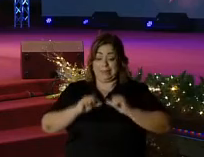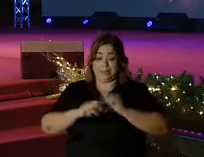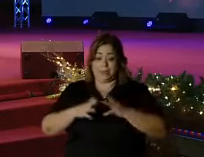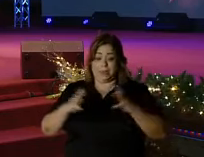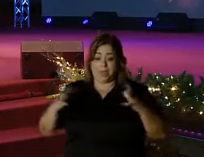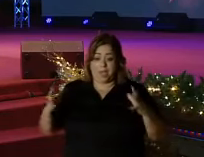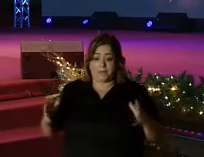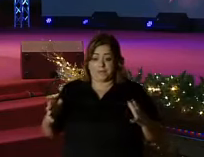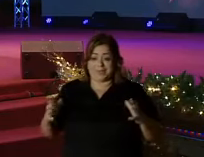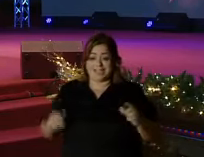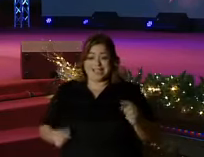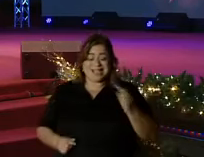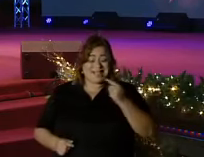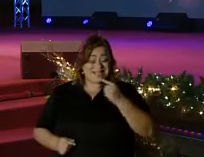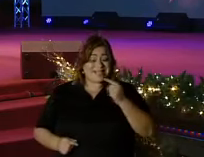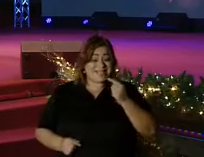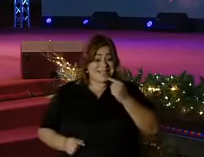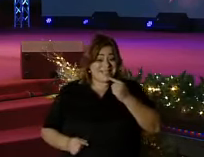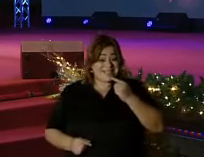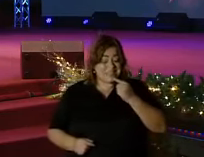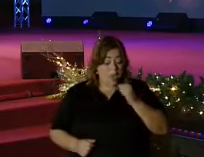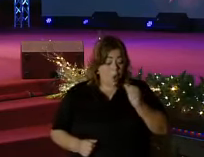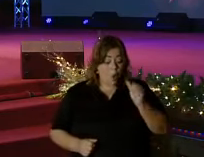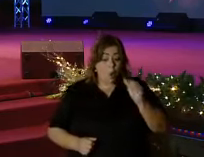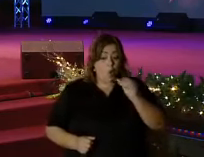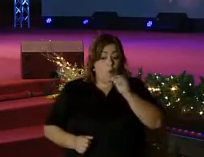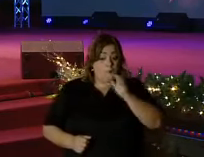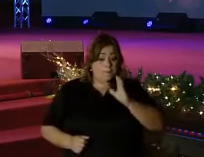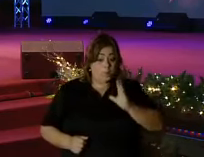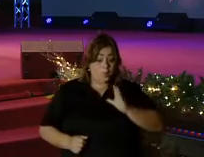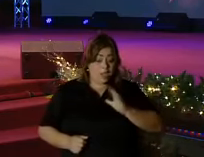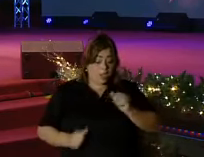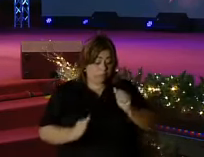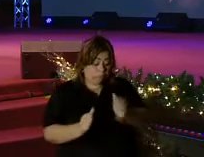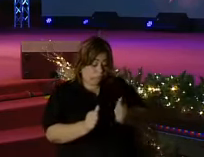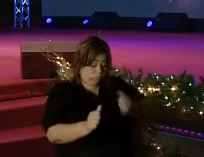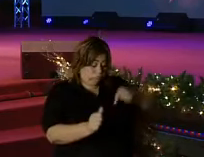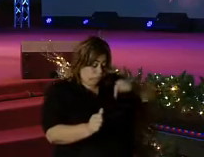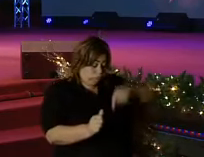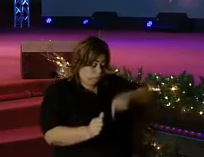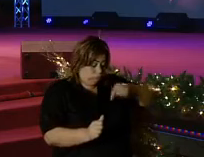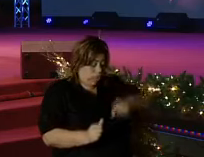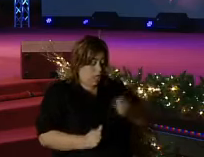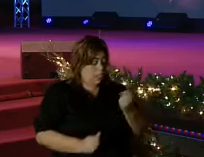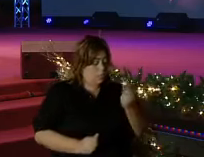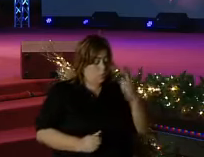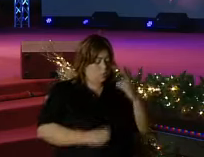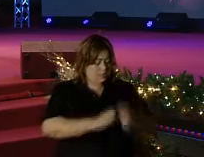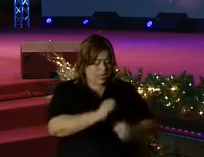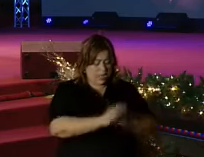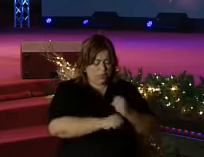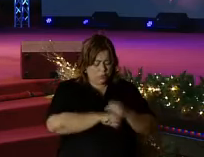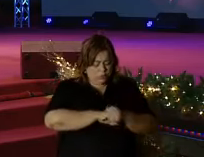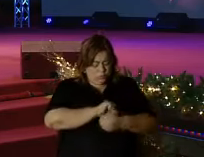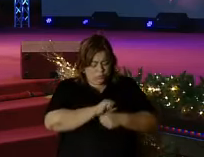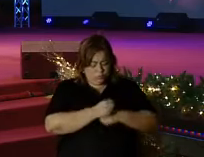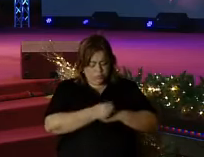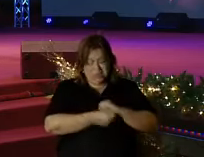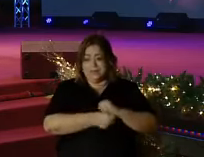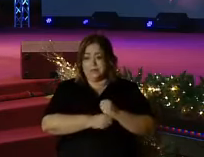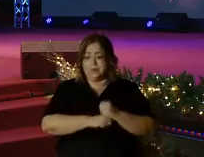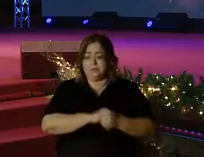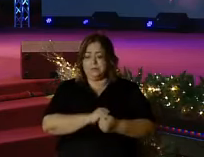que una mujer que desde hacía 12 años que padecía flujo de sangre, había sufrido mucho de muchos